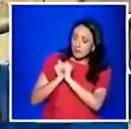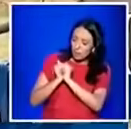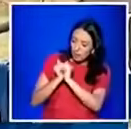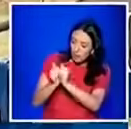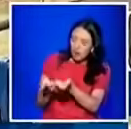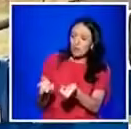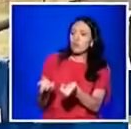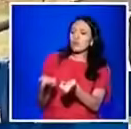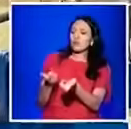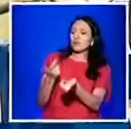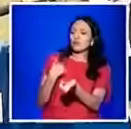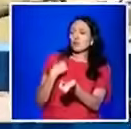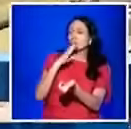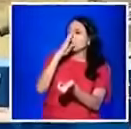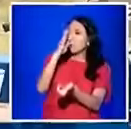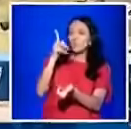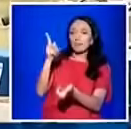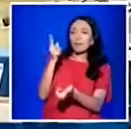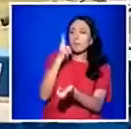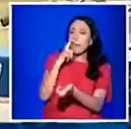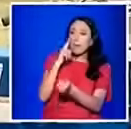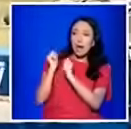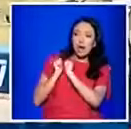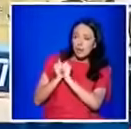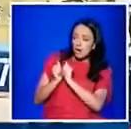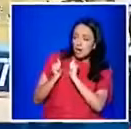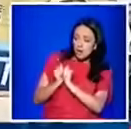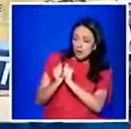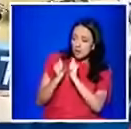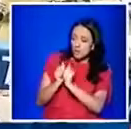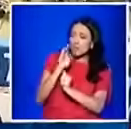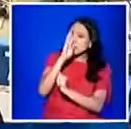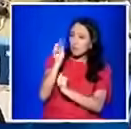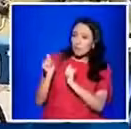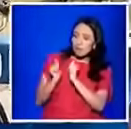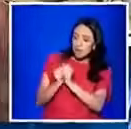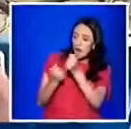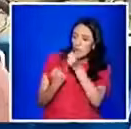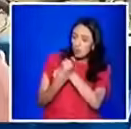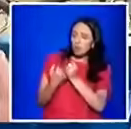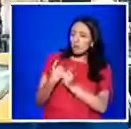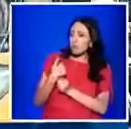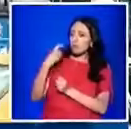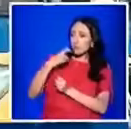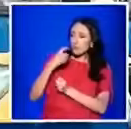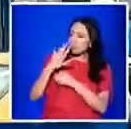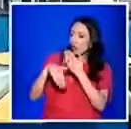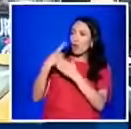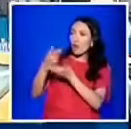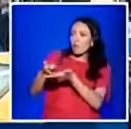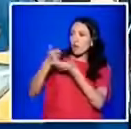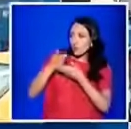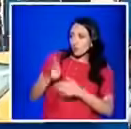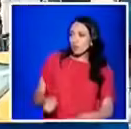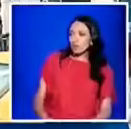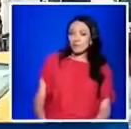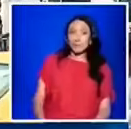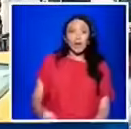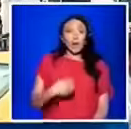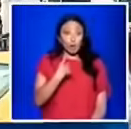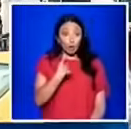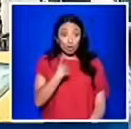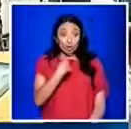vida. Siempre fue, siempre estuvo para mí lo que siempre necesité. Y uno como hijo poderle